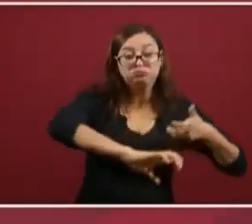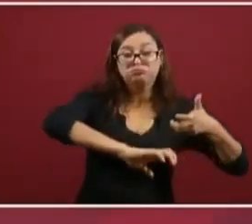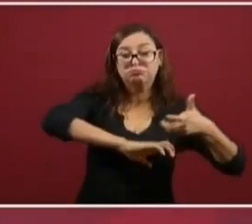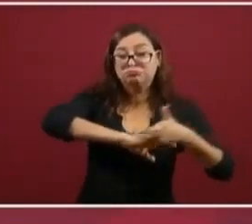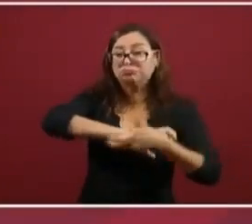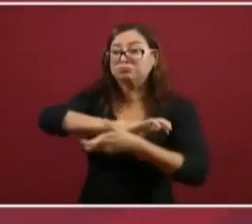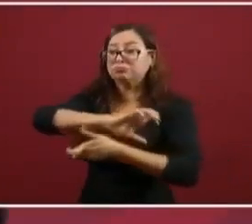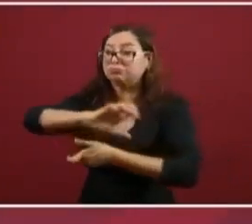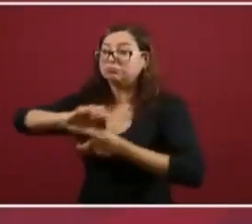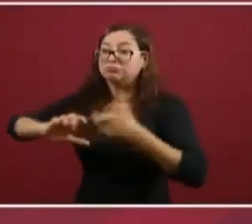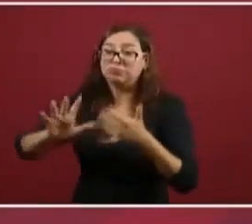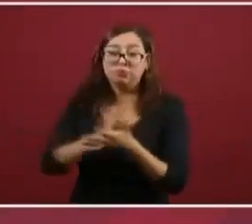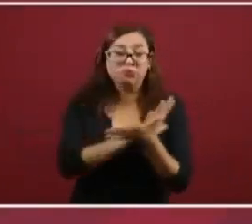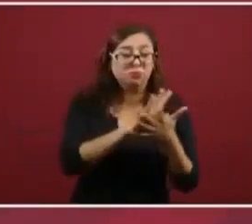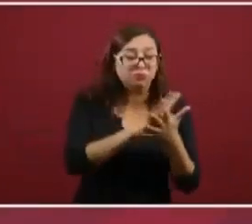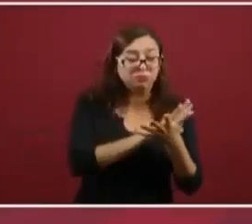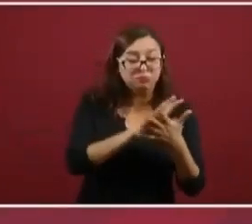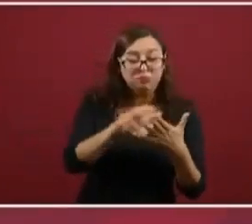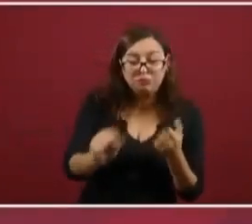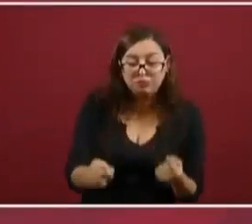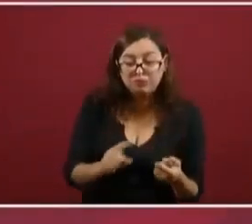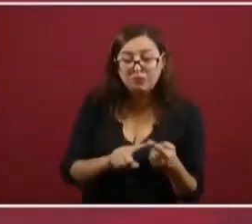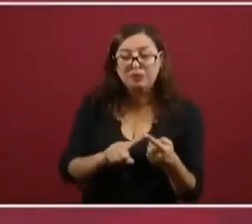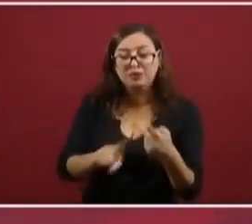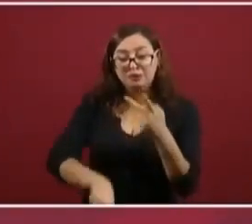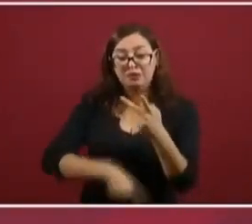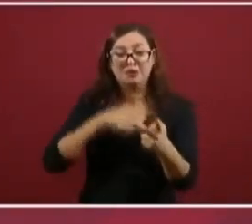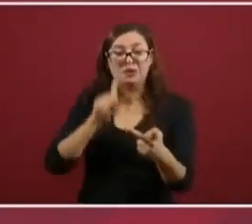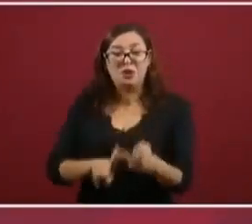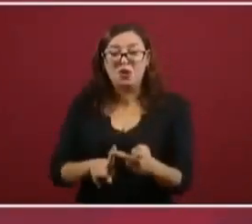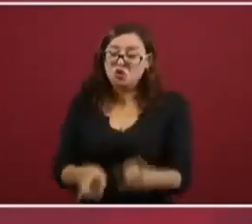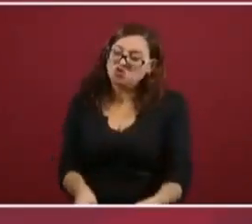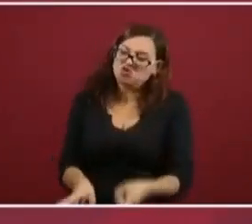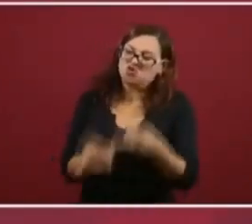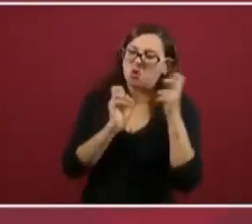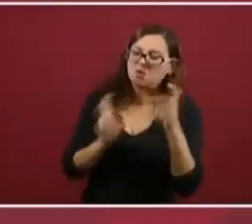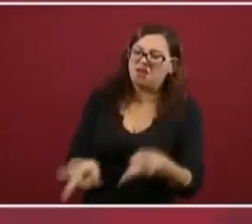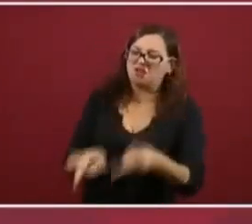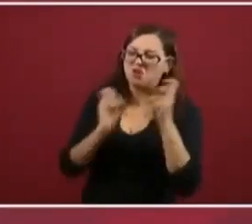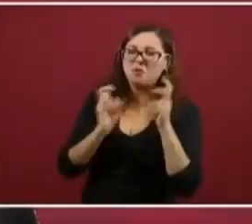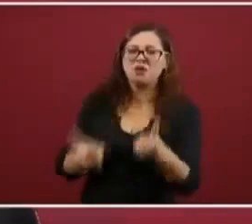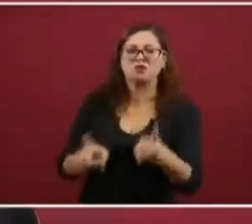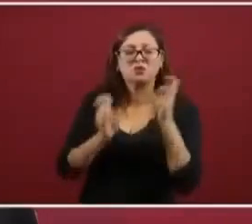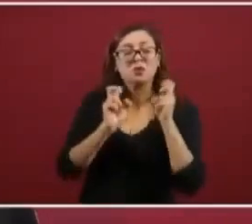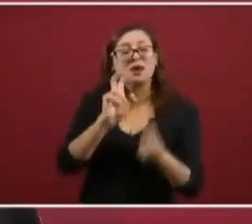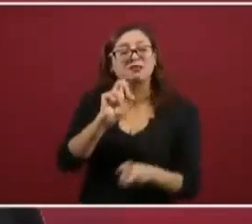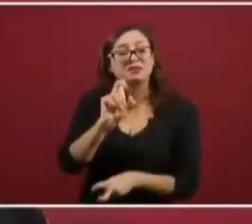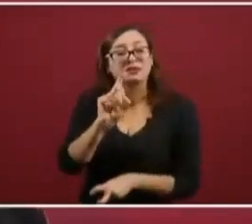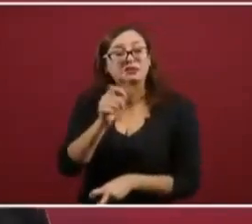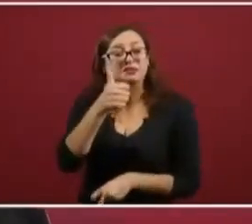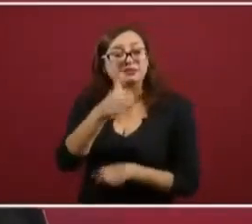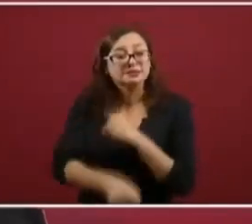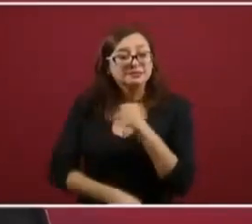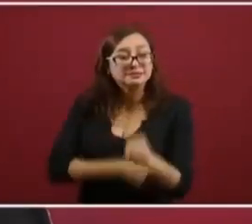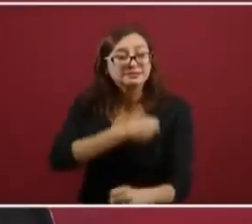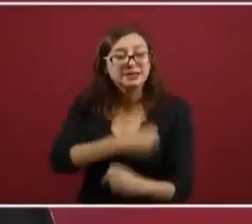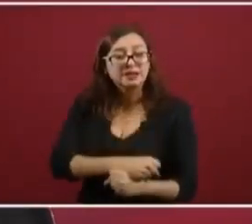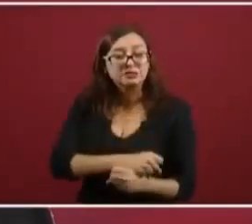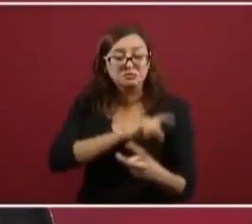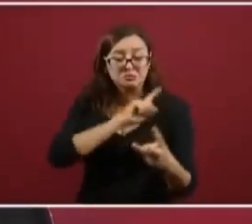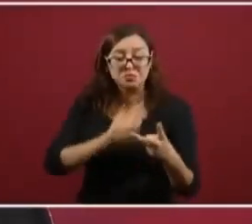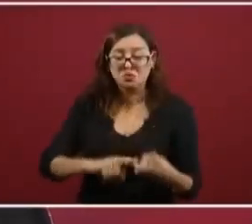neoliberalismo Qué hacer con el saqueo Qué hacer con todas las injusticias